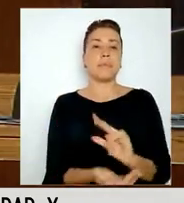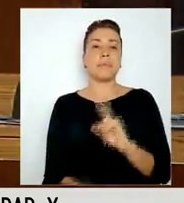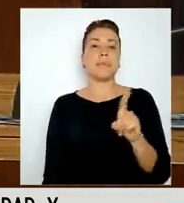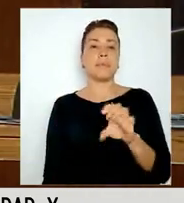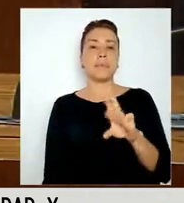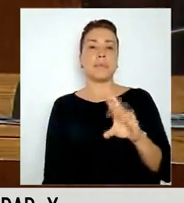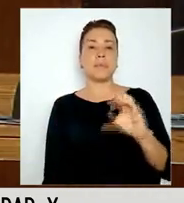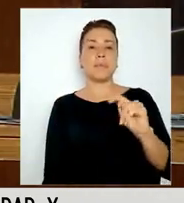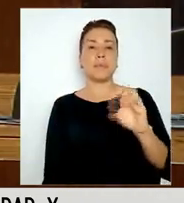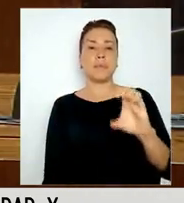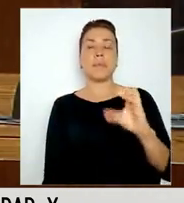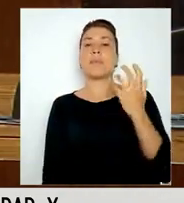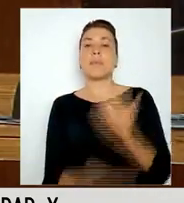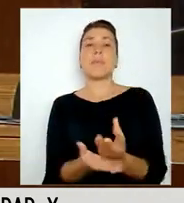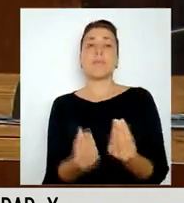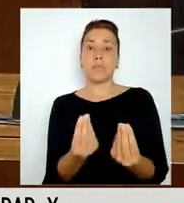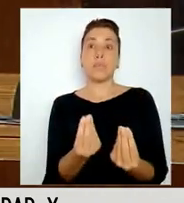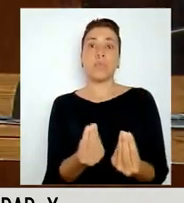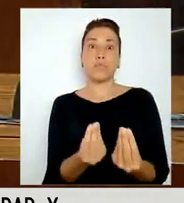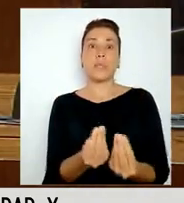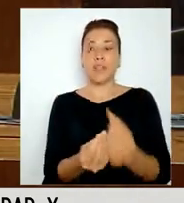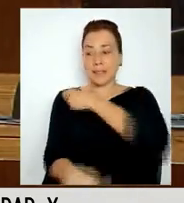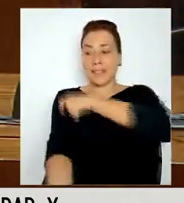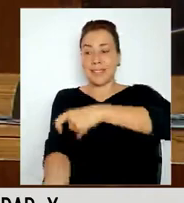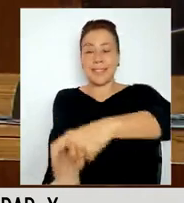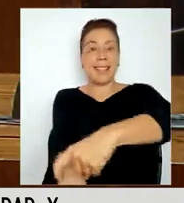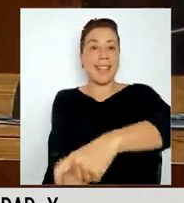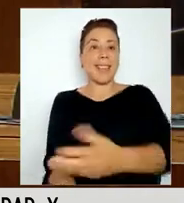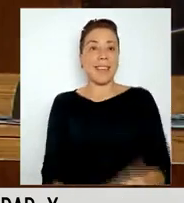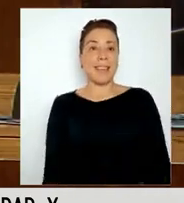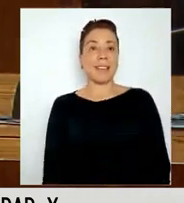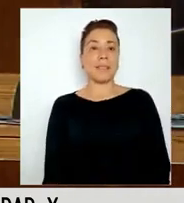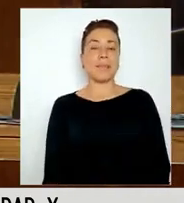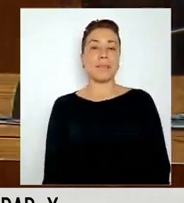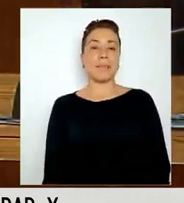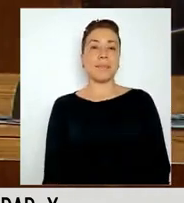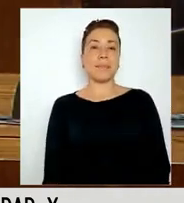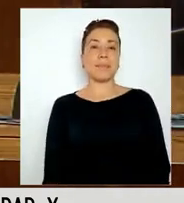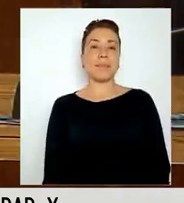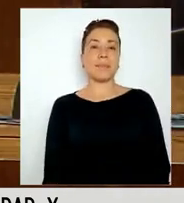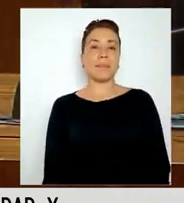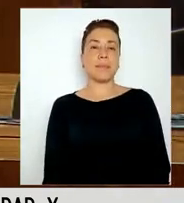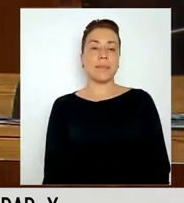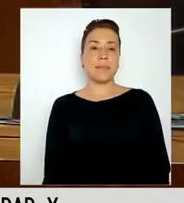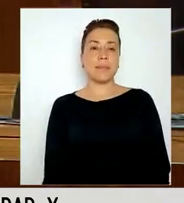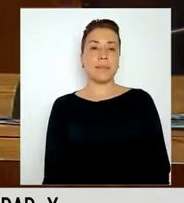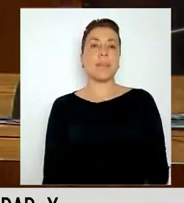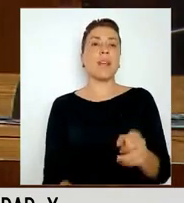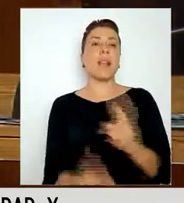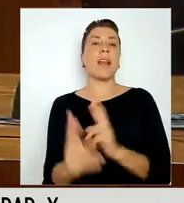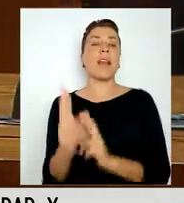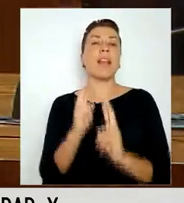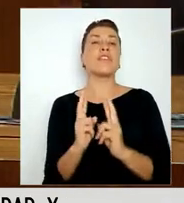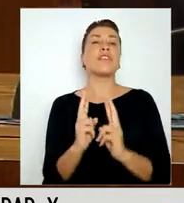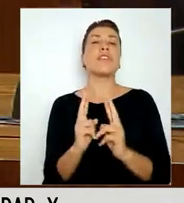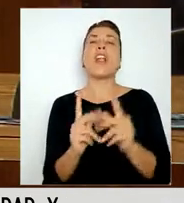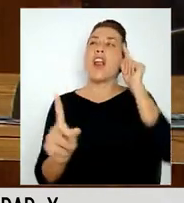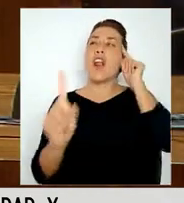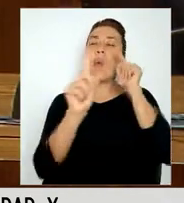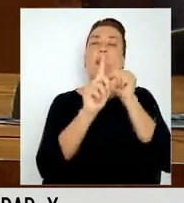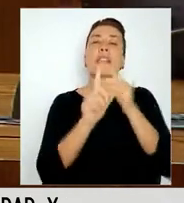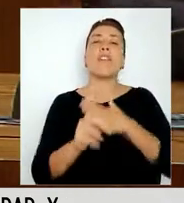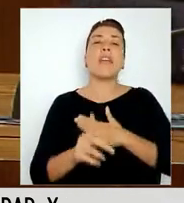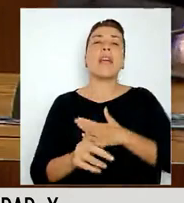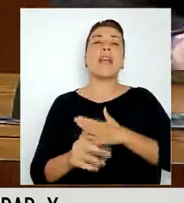regional y se relaciona y todo su accionar es en Pos de fortalecer las empresas